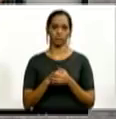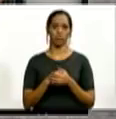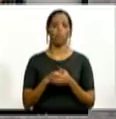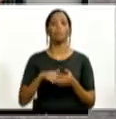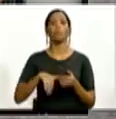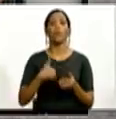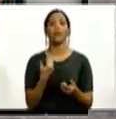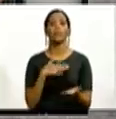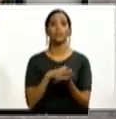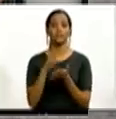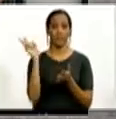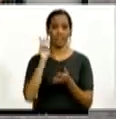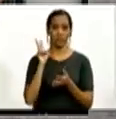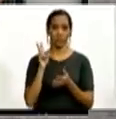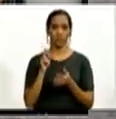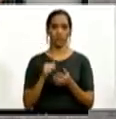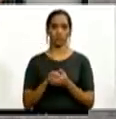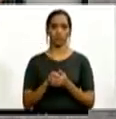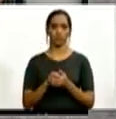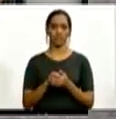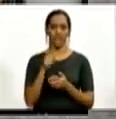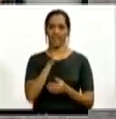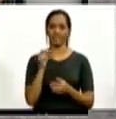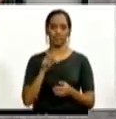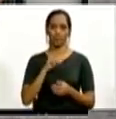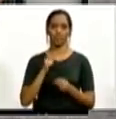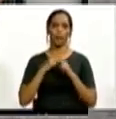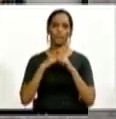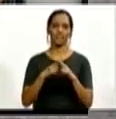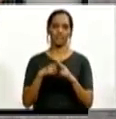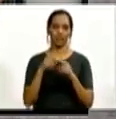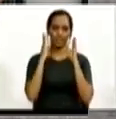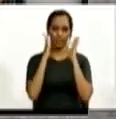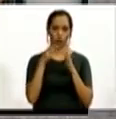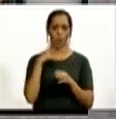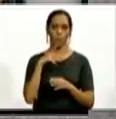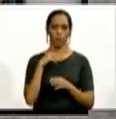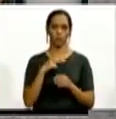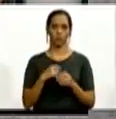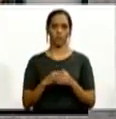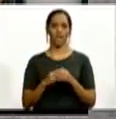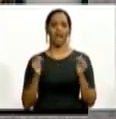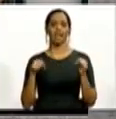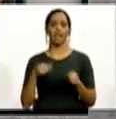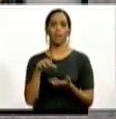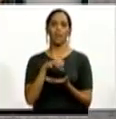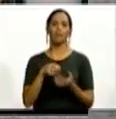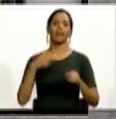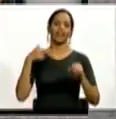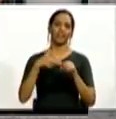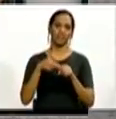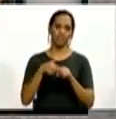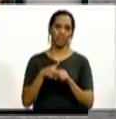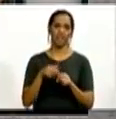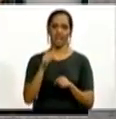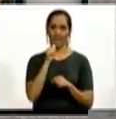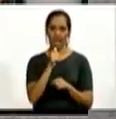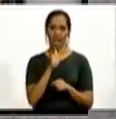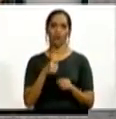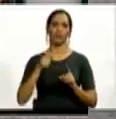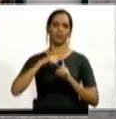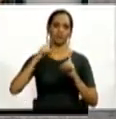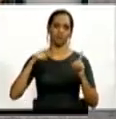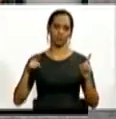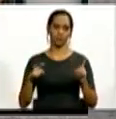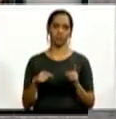puede pasar en Venezuela esa situación. La gente no le está prestando atención a los políticos. Aquí el problema es la gasolina, es el agua, es la